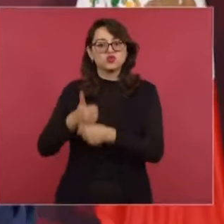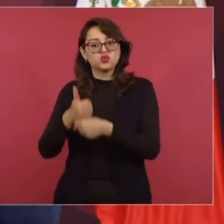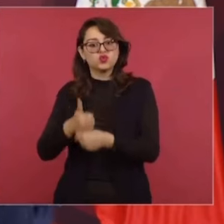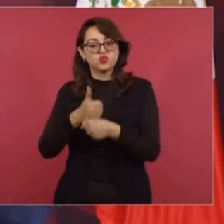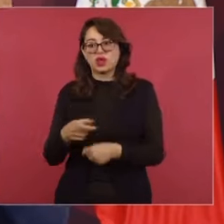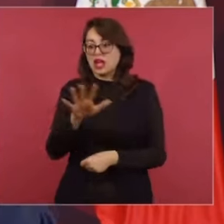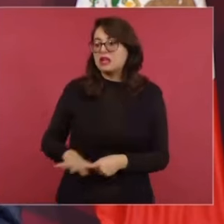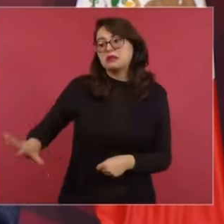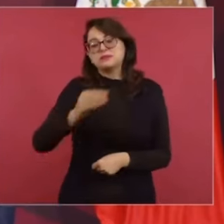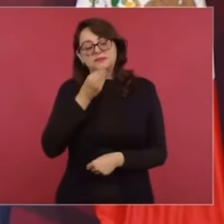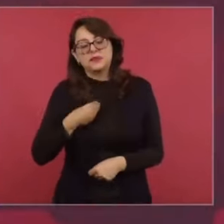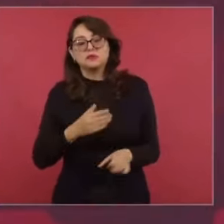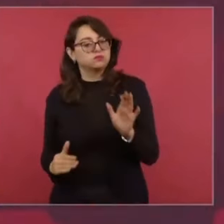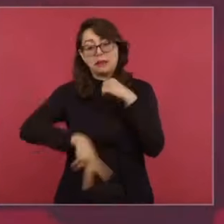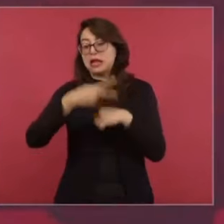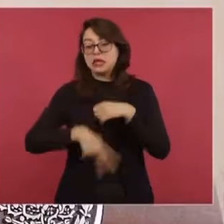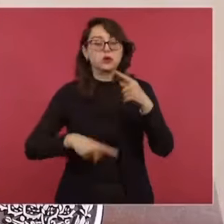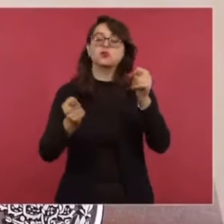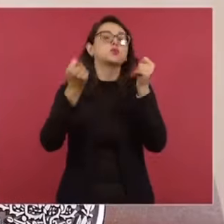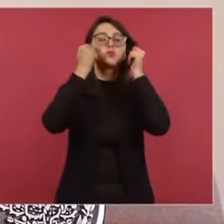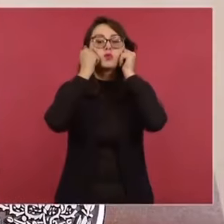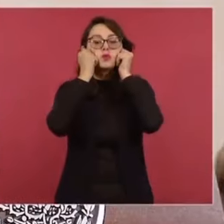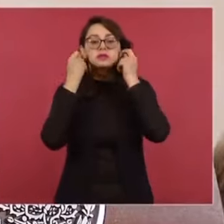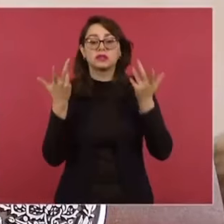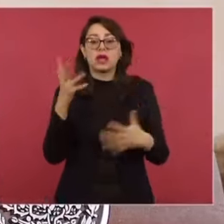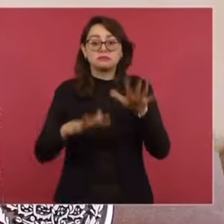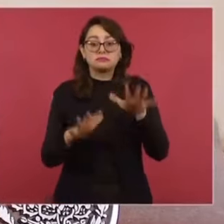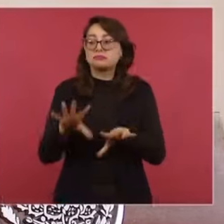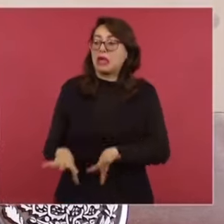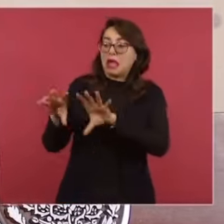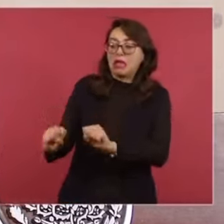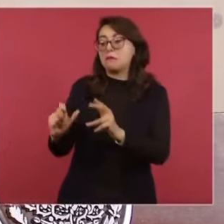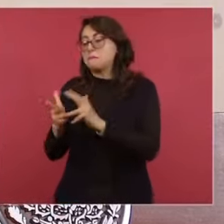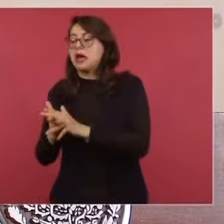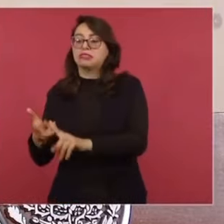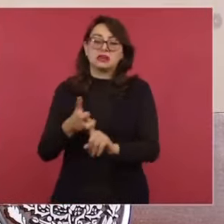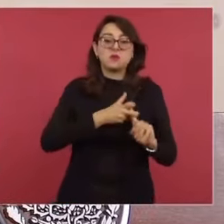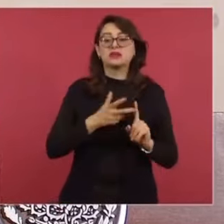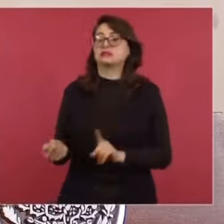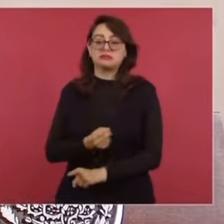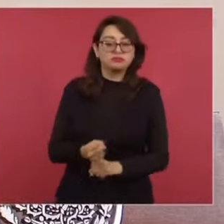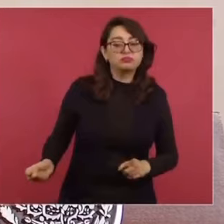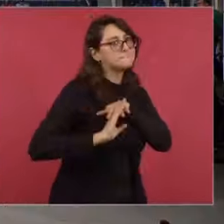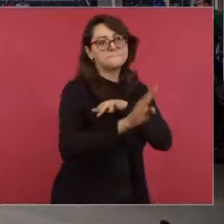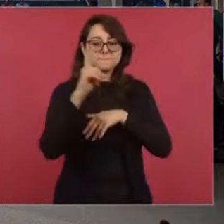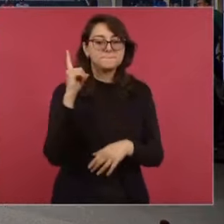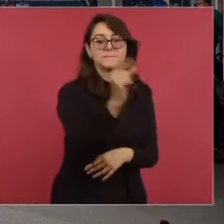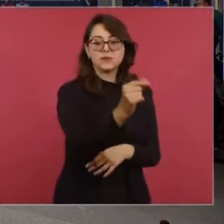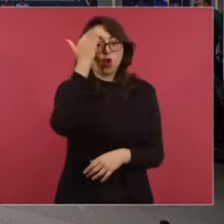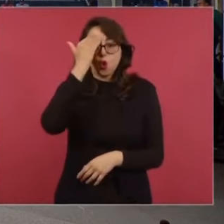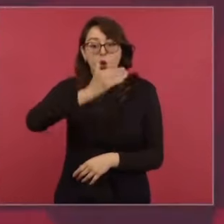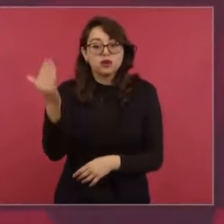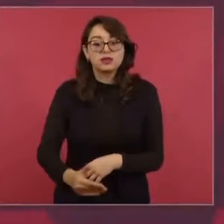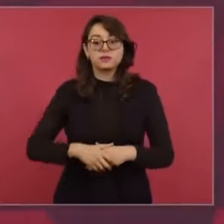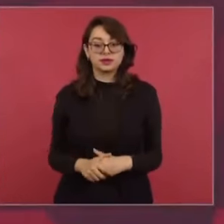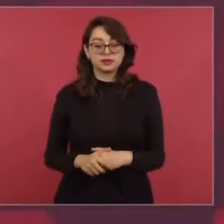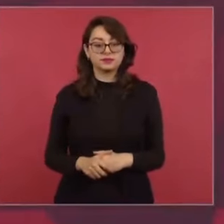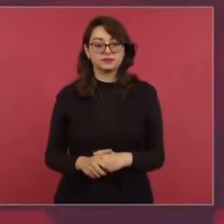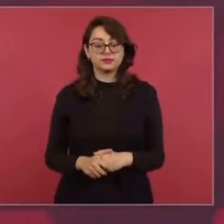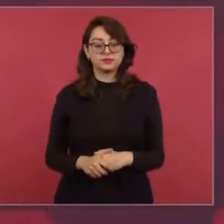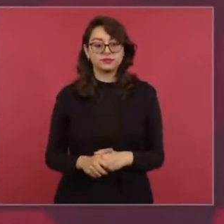uno de los lugares más peligrosos de nuestra América, donde son ultrajados, victimados por bandas de delincuentes. Un horror. Y